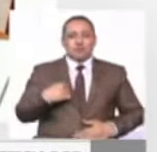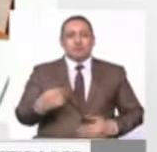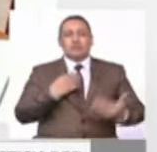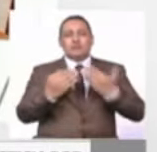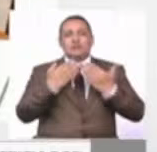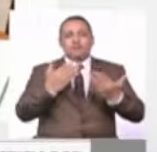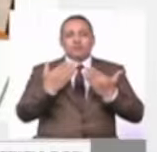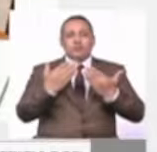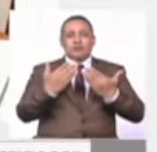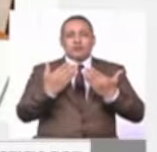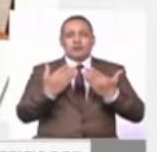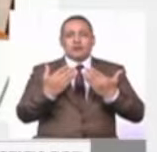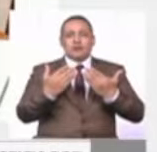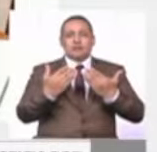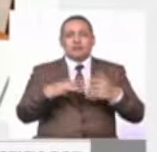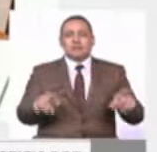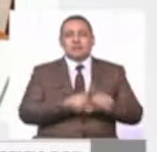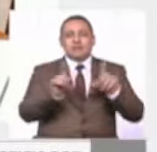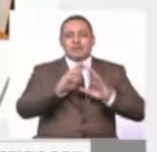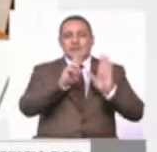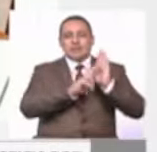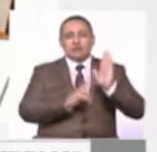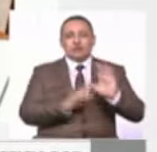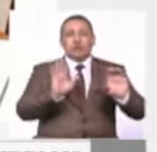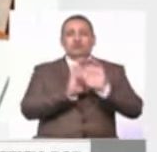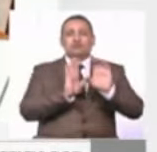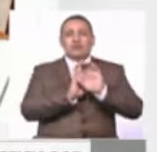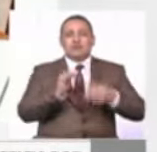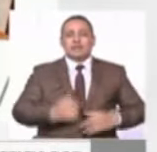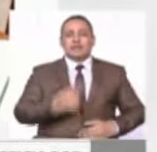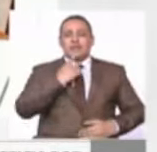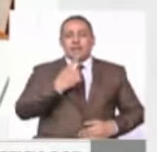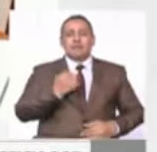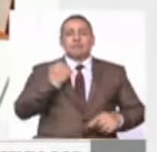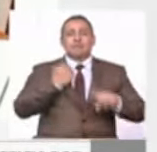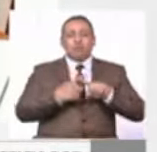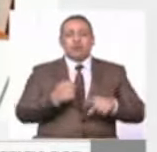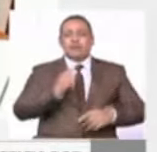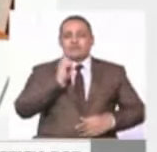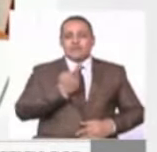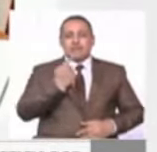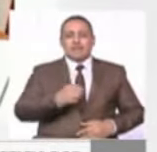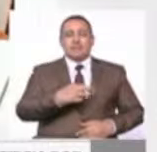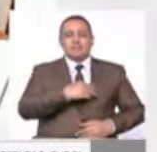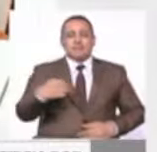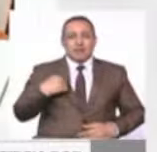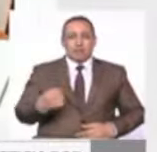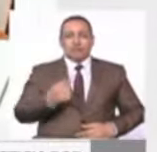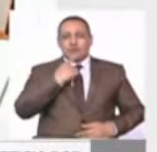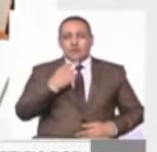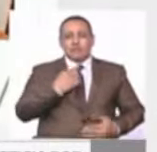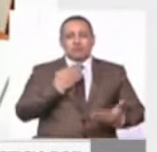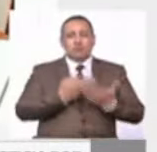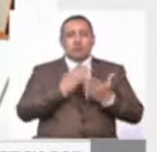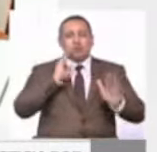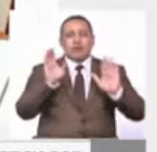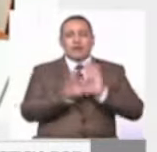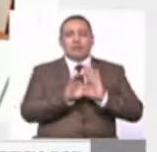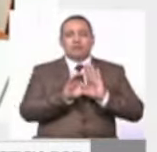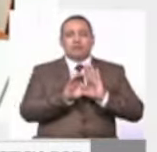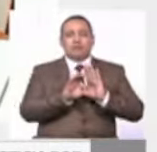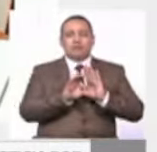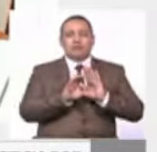que el requisito constitucionales para ser miembros a permanecer en la junta y les pongo un